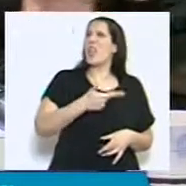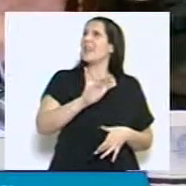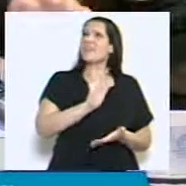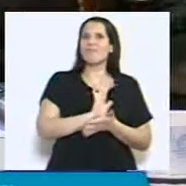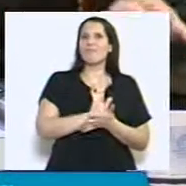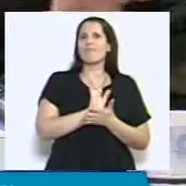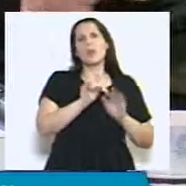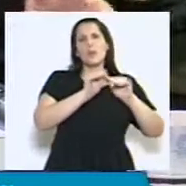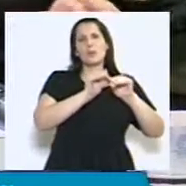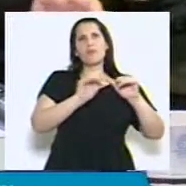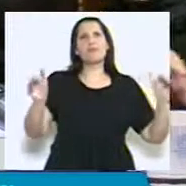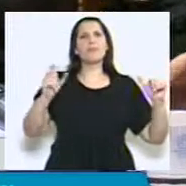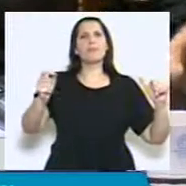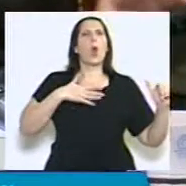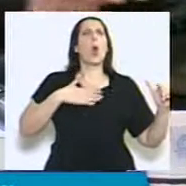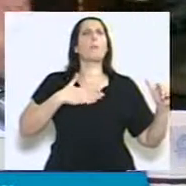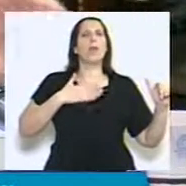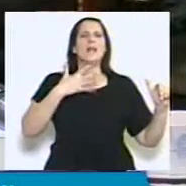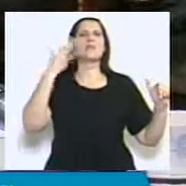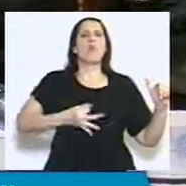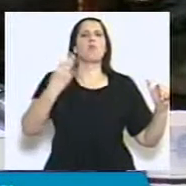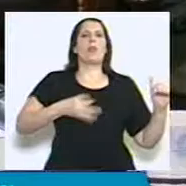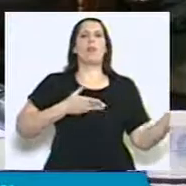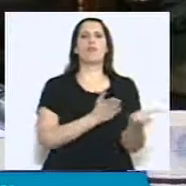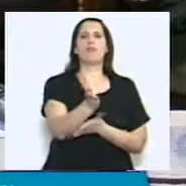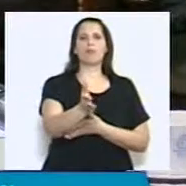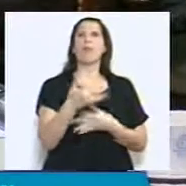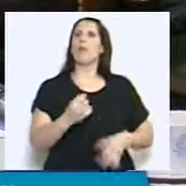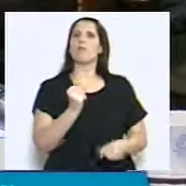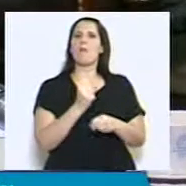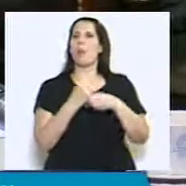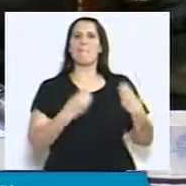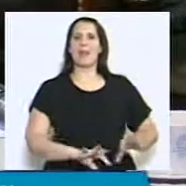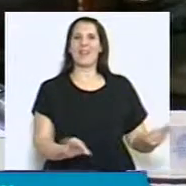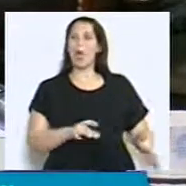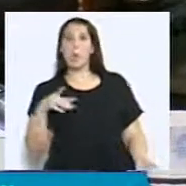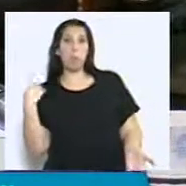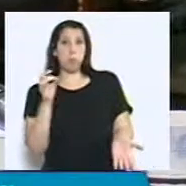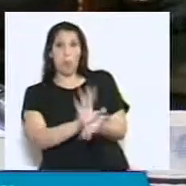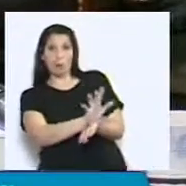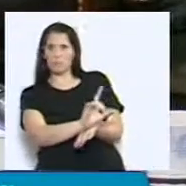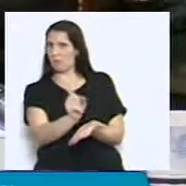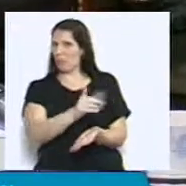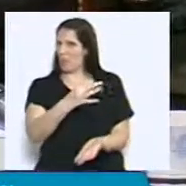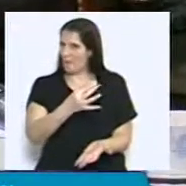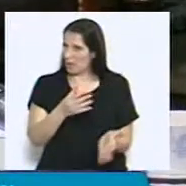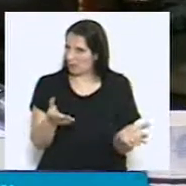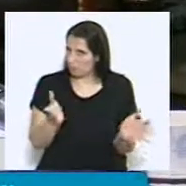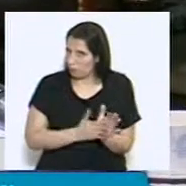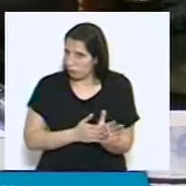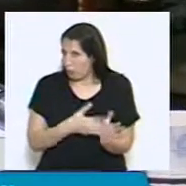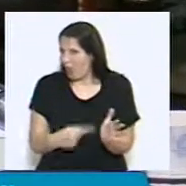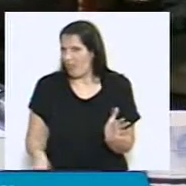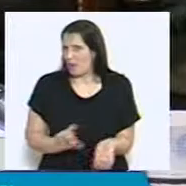la estabilidad propia, o sea, la estabilidad absoluta. No pueden ser despedidos sin justa causa hasta que llega el momento